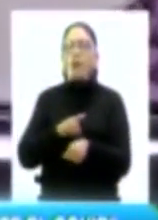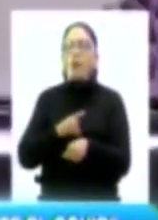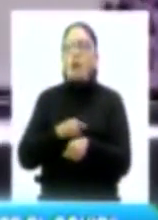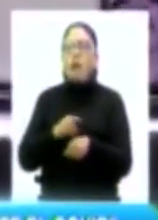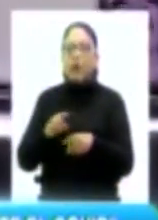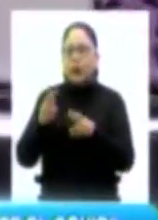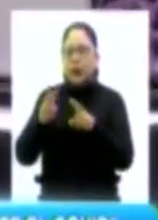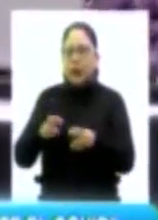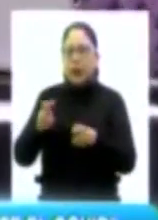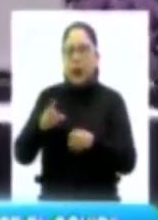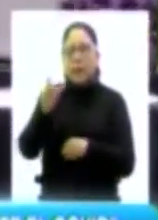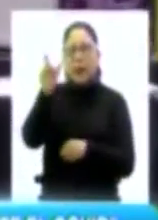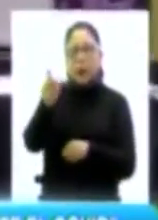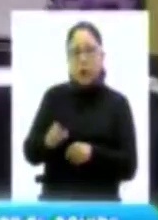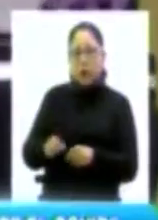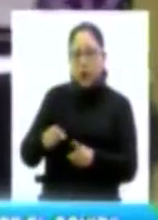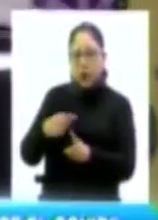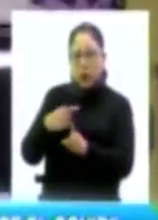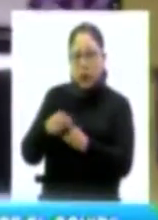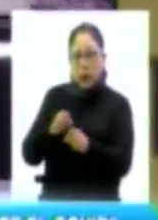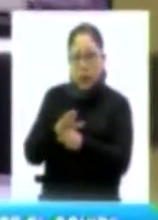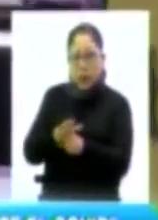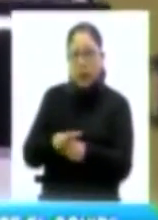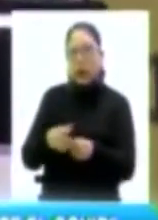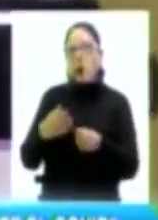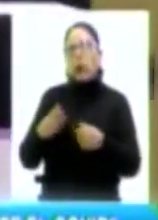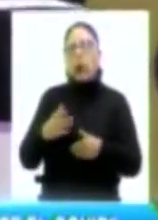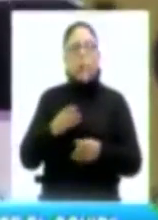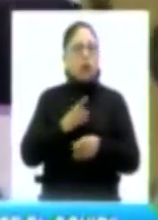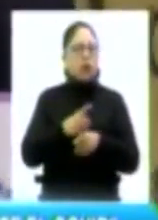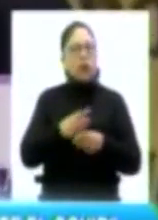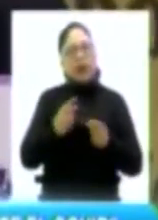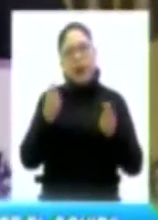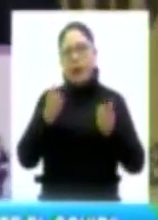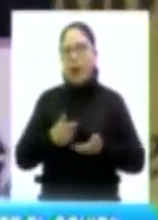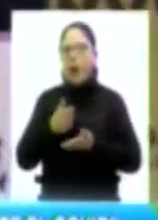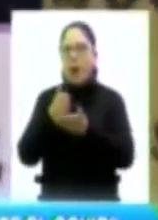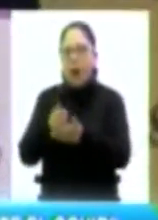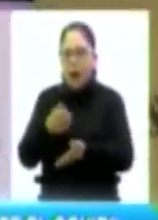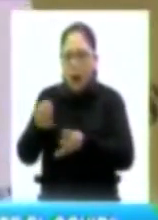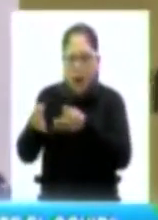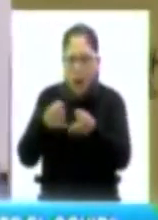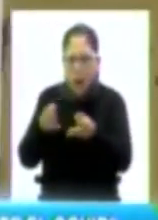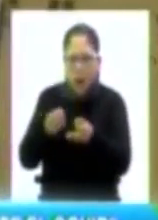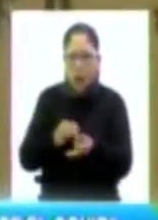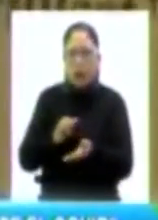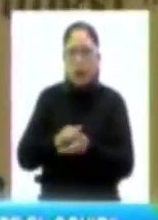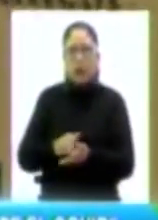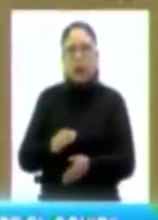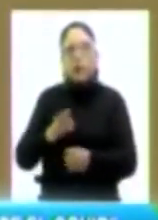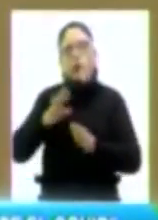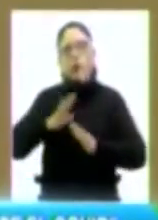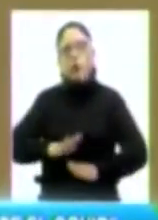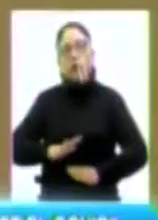recientemente diagnosticado es más rápido, y ese paciente no va a llegar a la terapia intensiva.